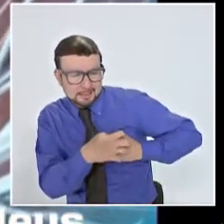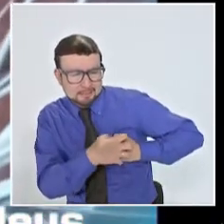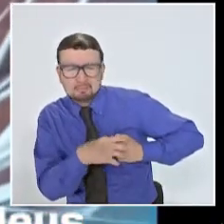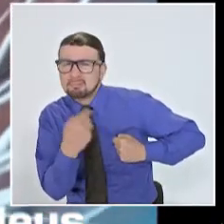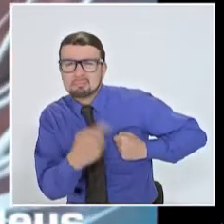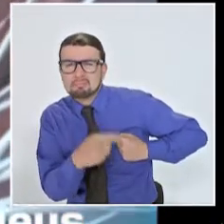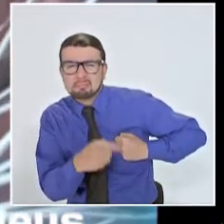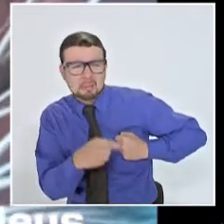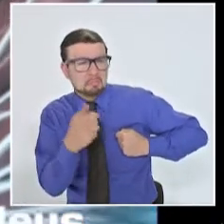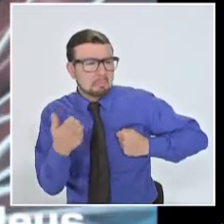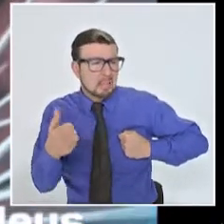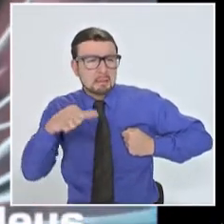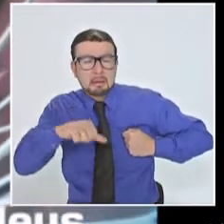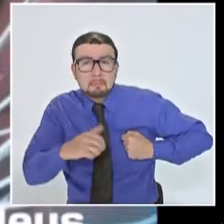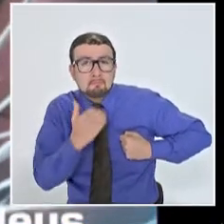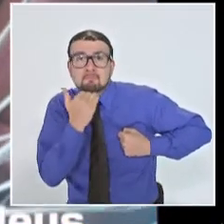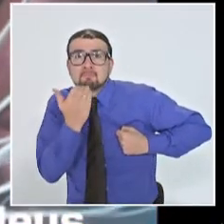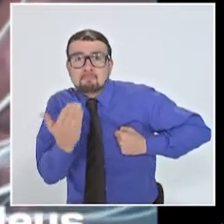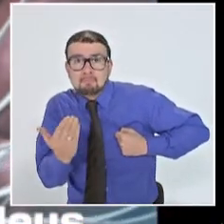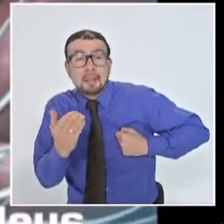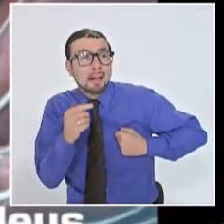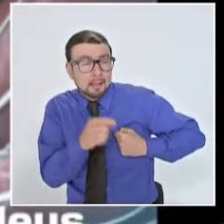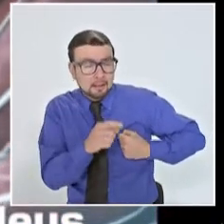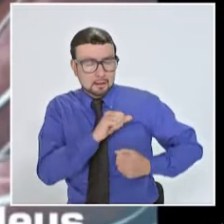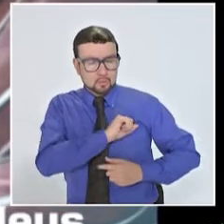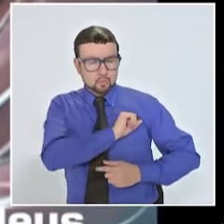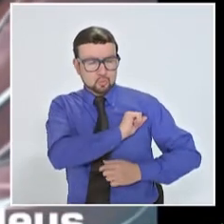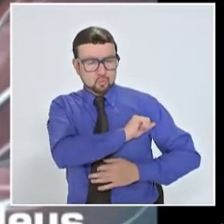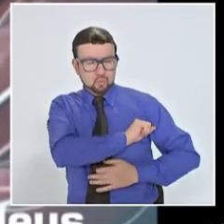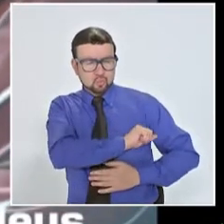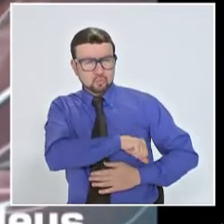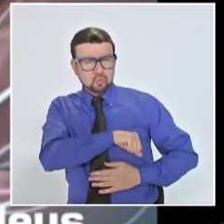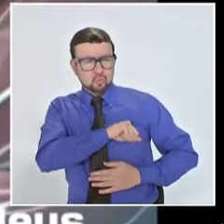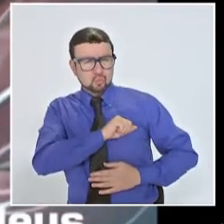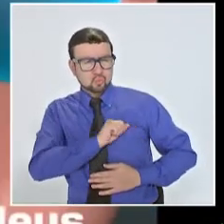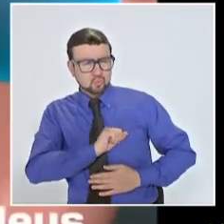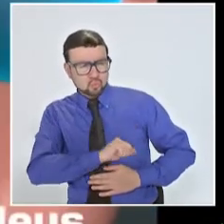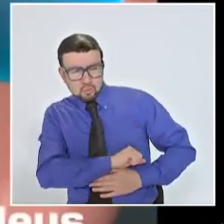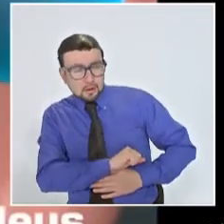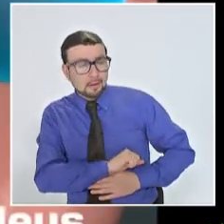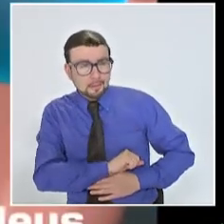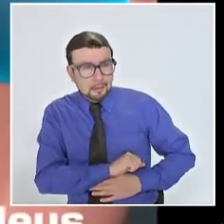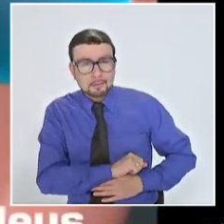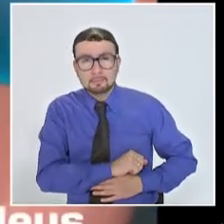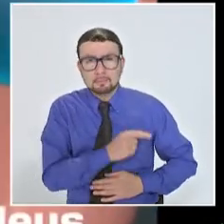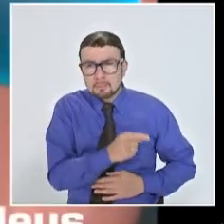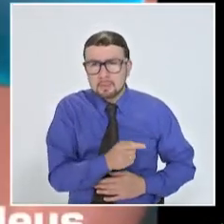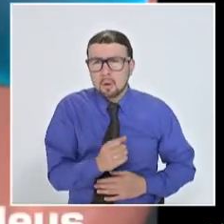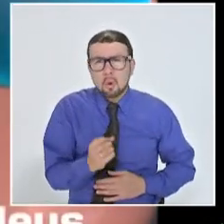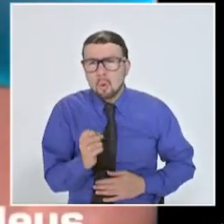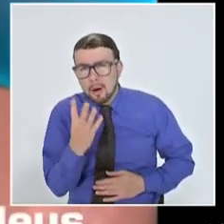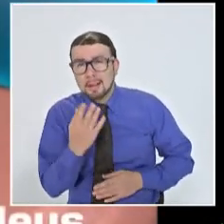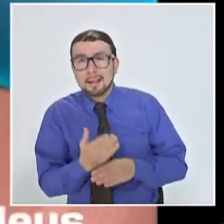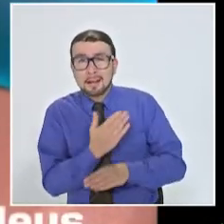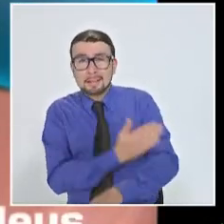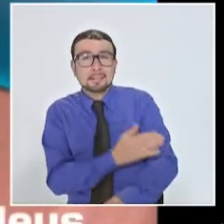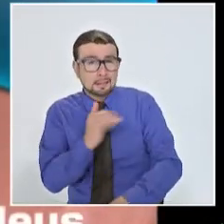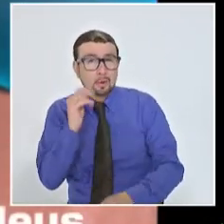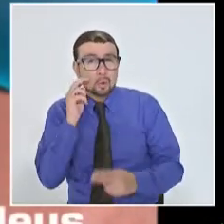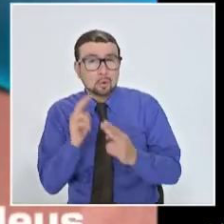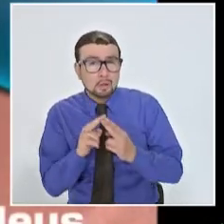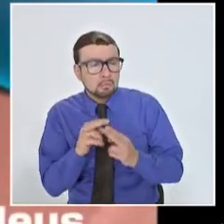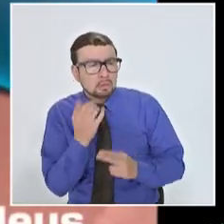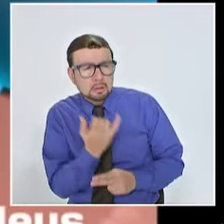masa, entonces las imágenes tienen la capacidad de decirme aproximadamente, de acuerdo a una clasificación que ya conocemos, si esa